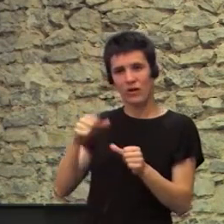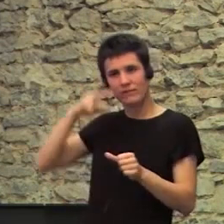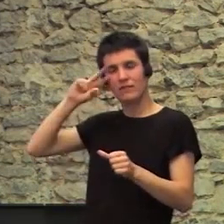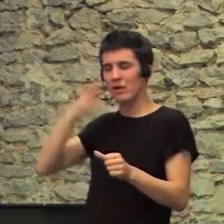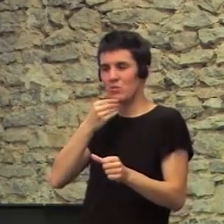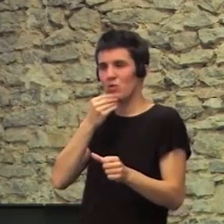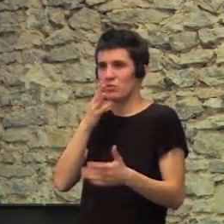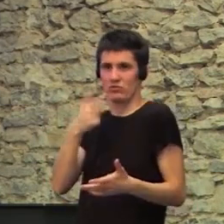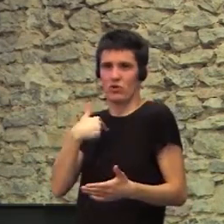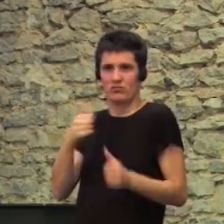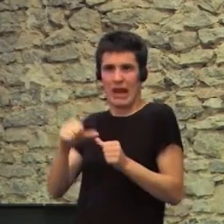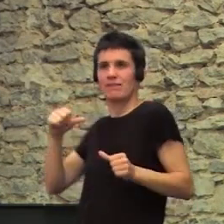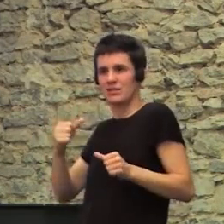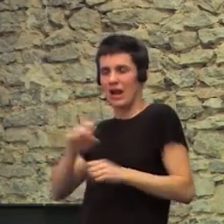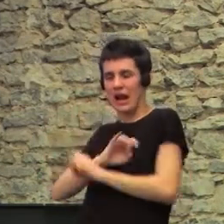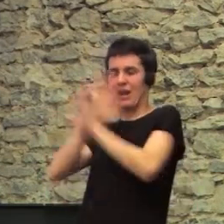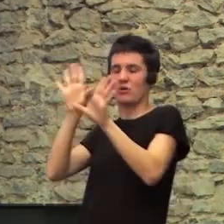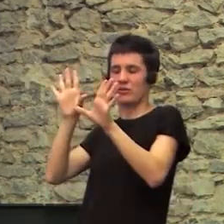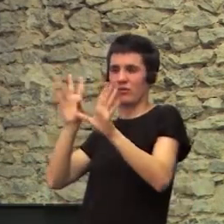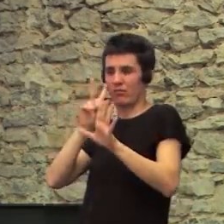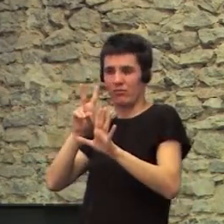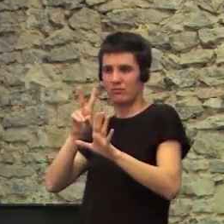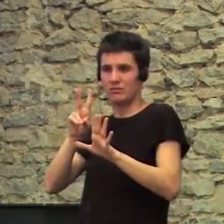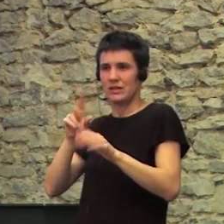lo tenía ya claro, pero bueno, es como que te reafirmas, ¿no?